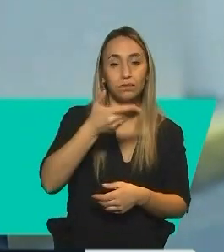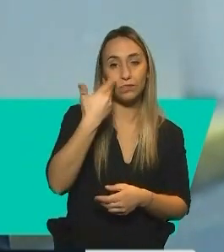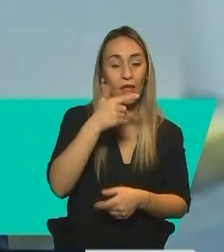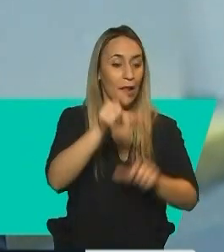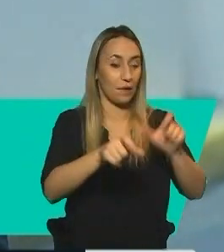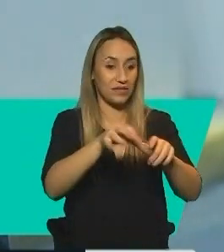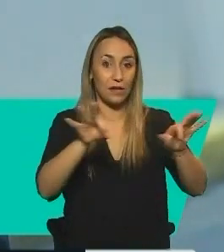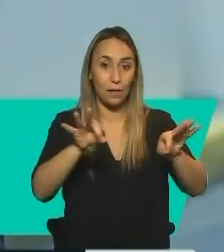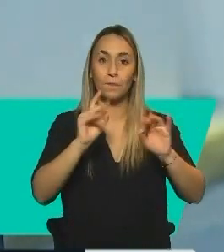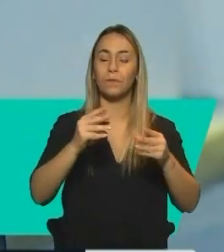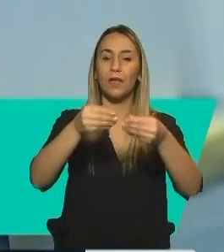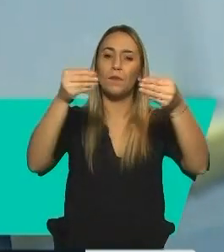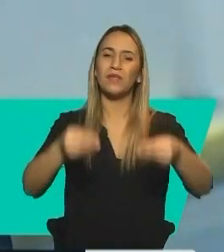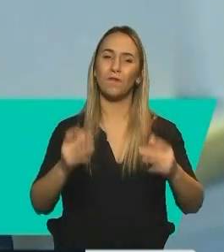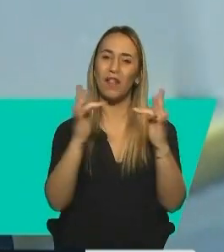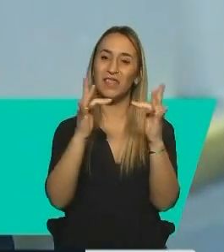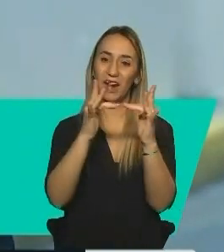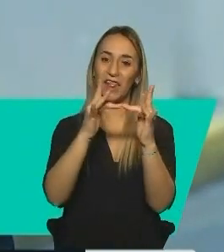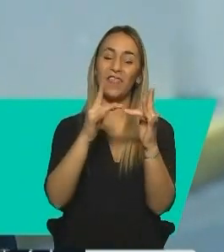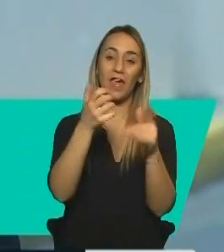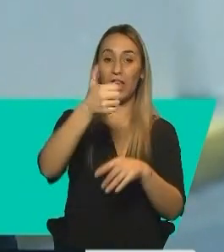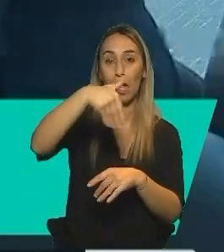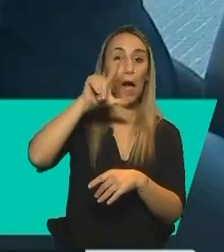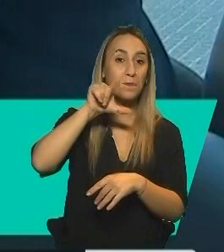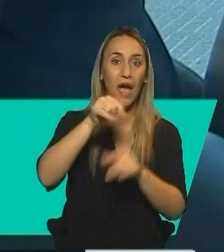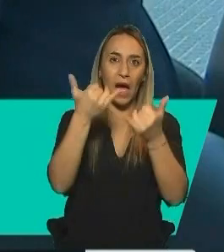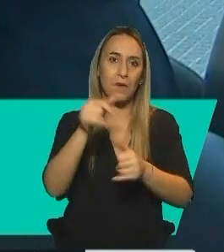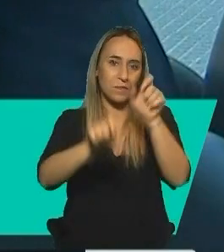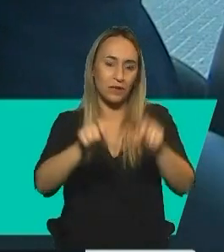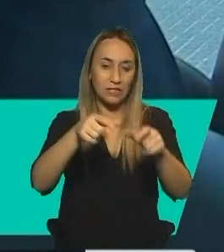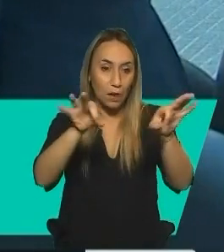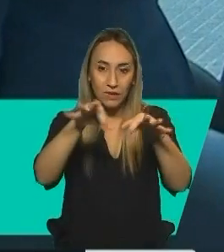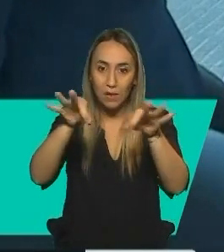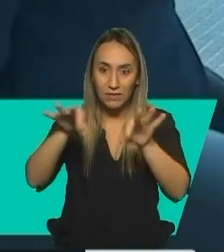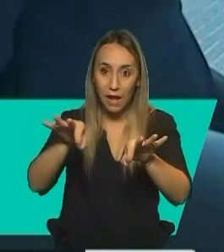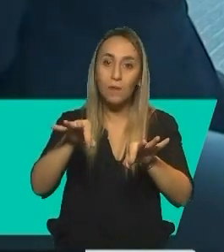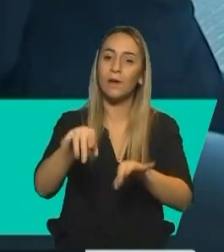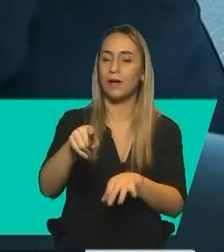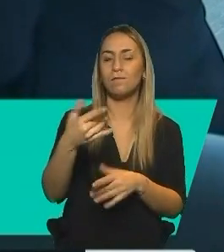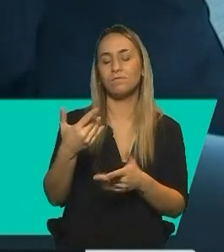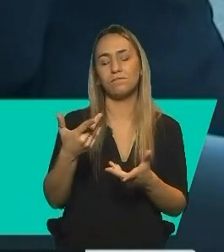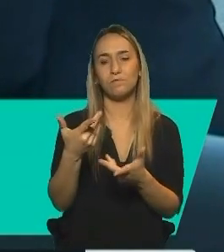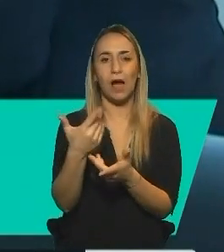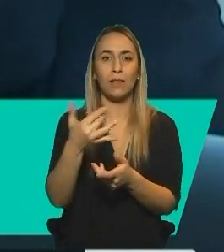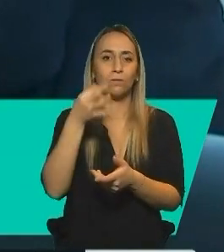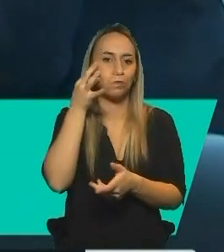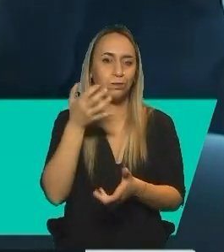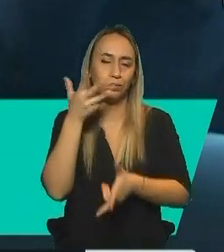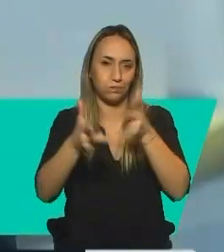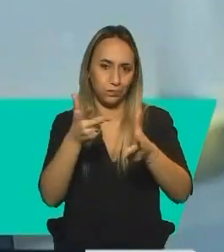sobrevivientes en las plataformas digitales de AMIA. Horacio y Anita, muchísimas gracias por estar con nosotros para darnos el